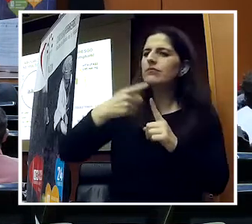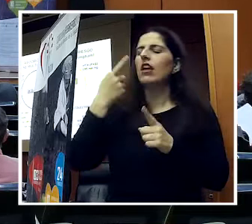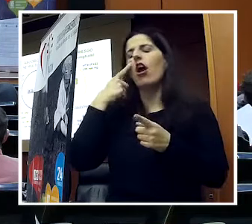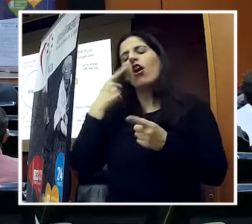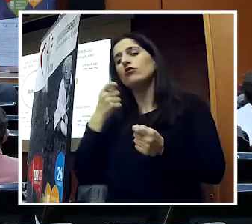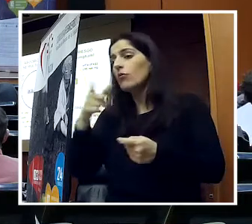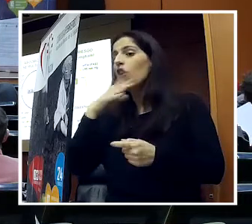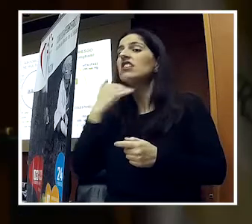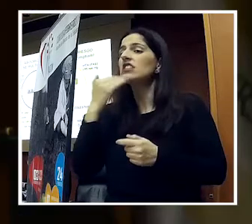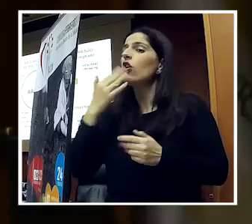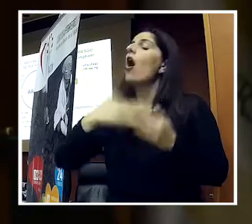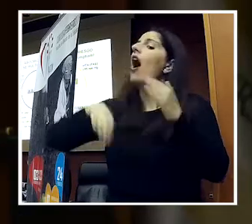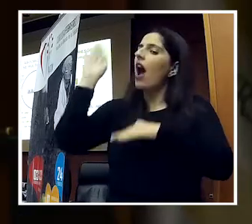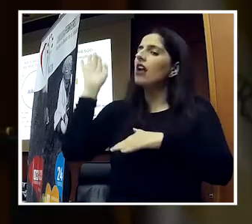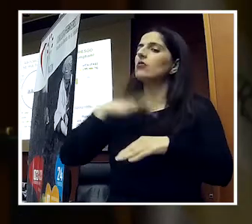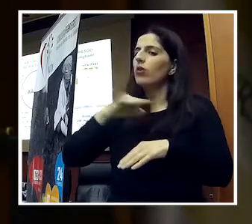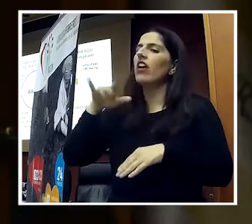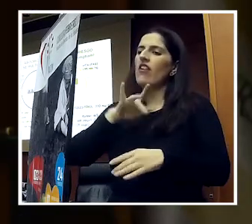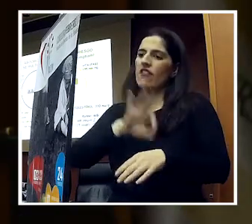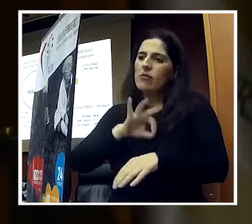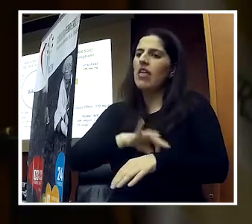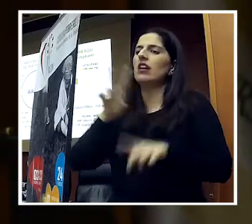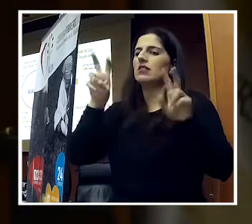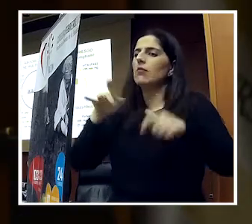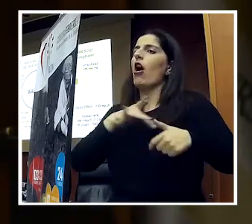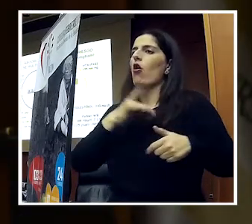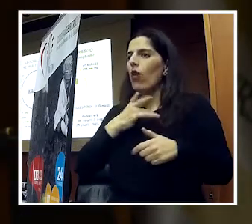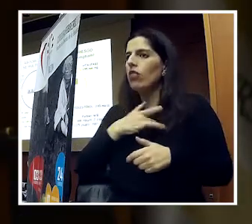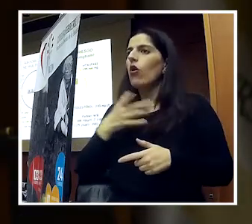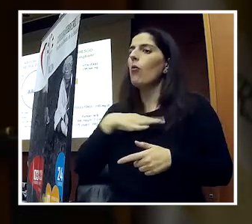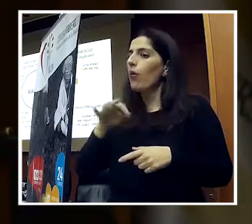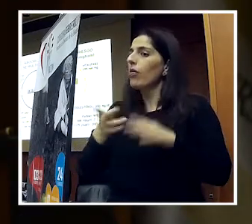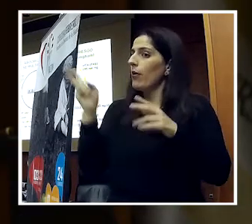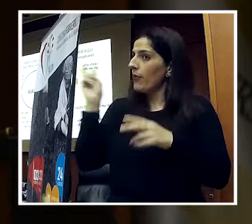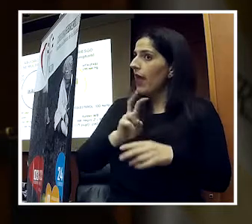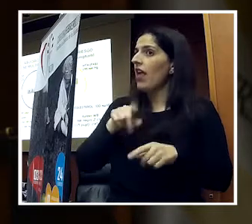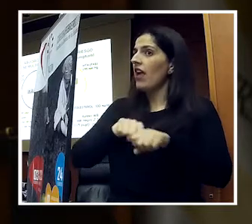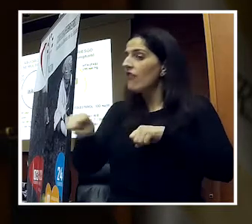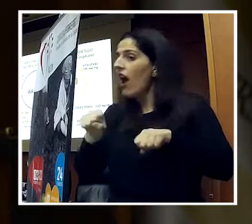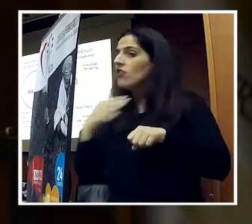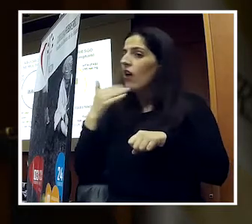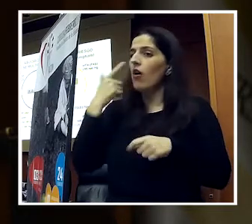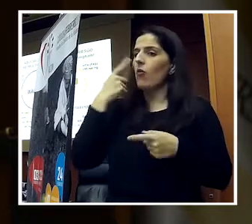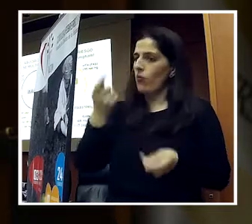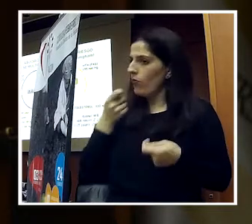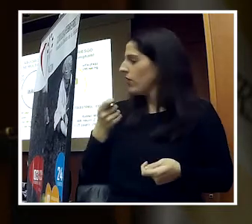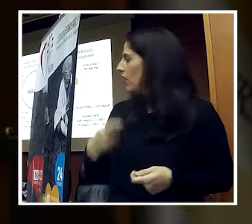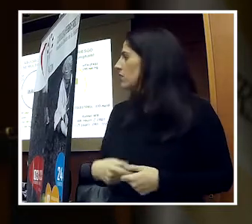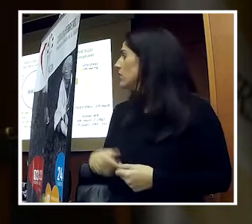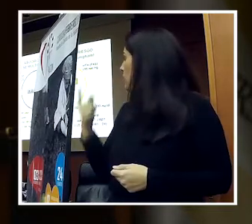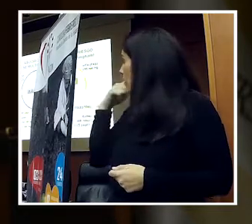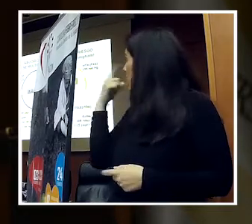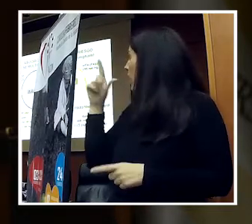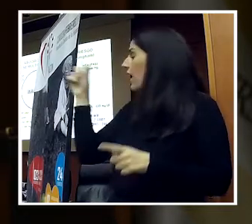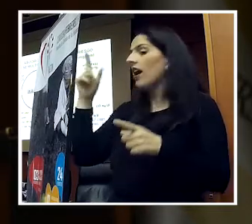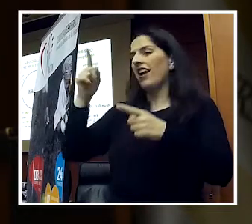paciente tenga un riesgo muy elevado a largo plazo o a medio plazo de que pueda producirse un evento. Como podéis ver en esta diapositiva, se van multiplicando